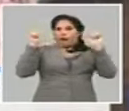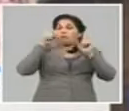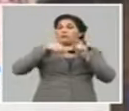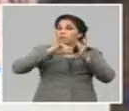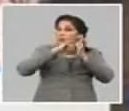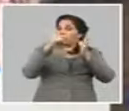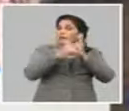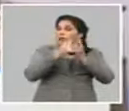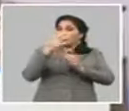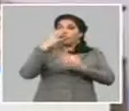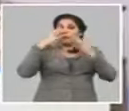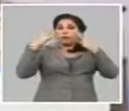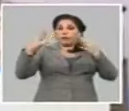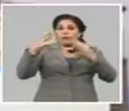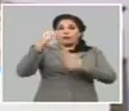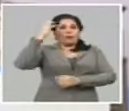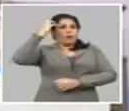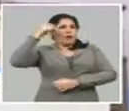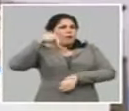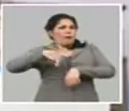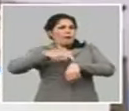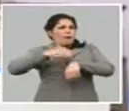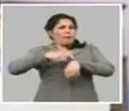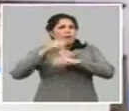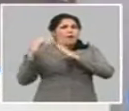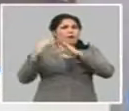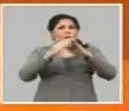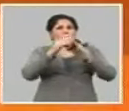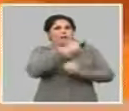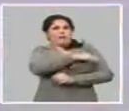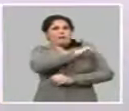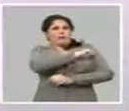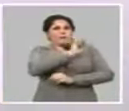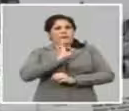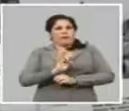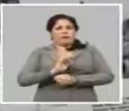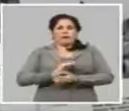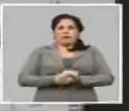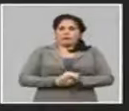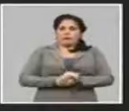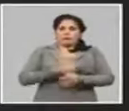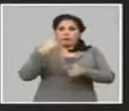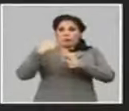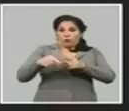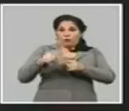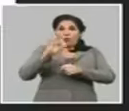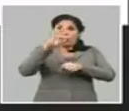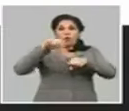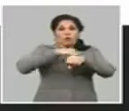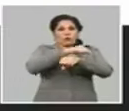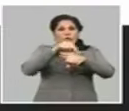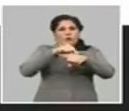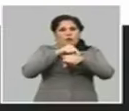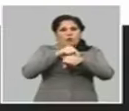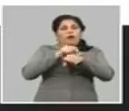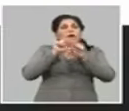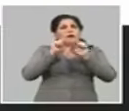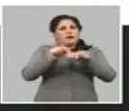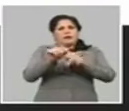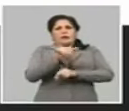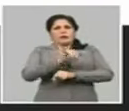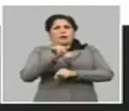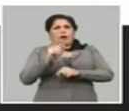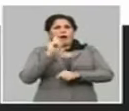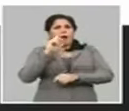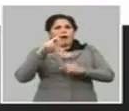proyecto piloto que el gobierno ha puesto en marcha de momento en la comunidad valenciana' las 8 horas de diferencia hacen que los